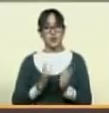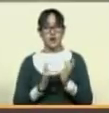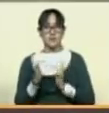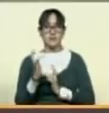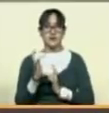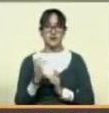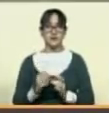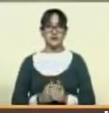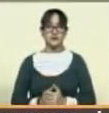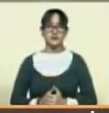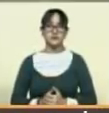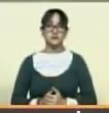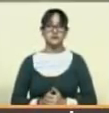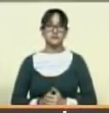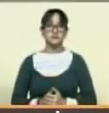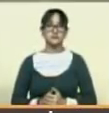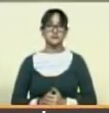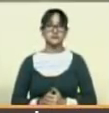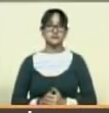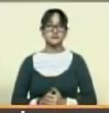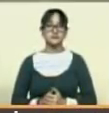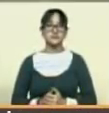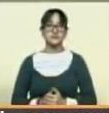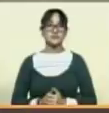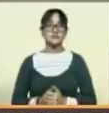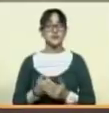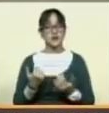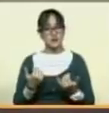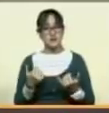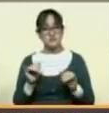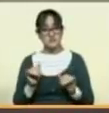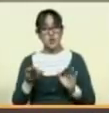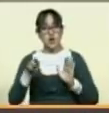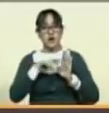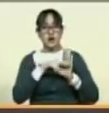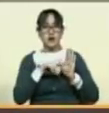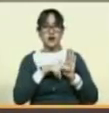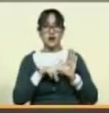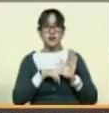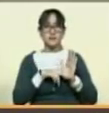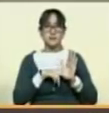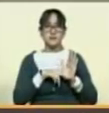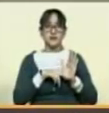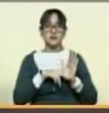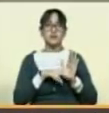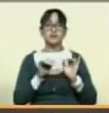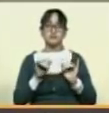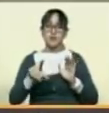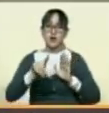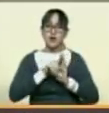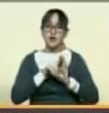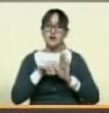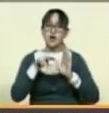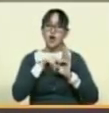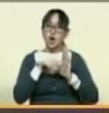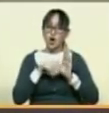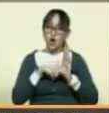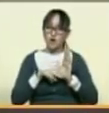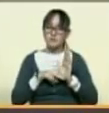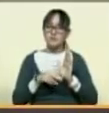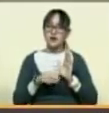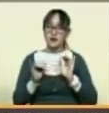abril y estas son reglamentos y las leyes y normas que